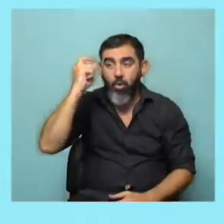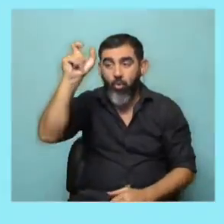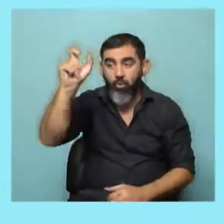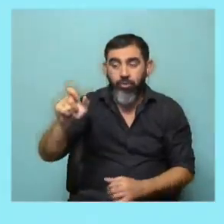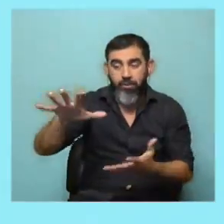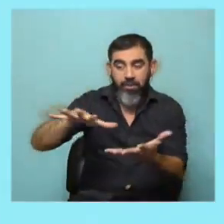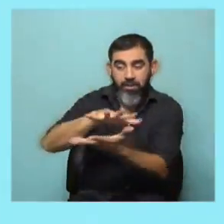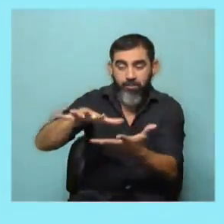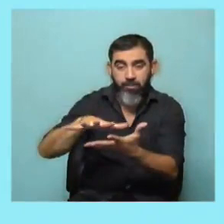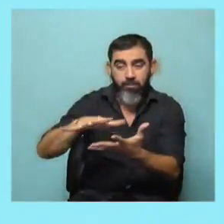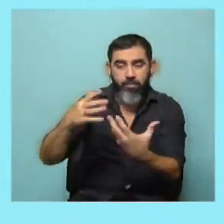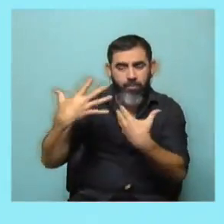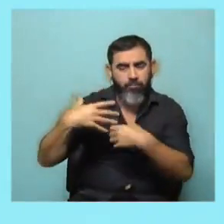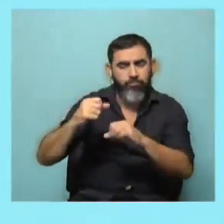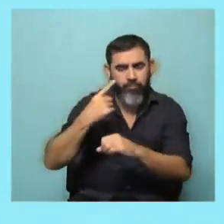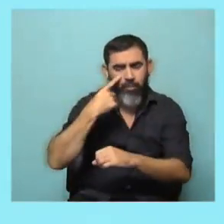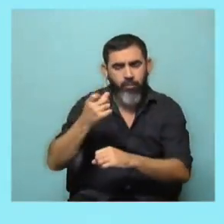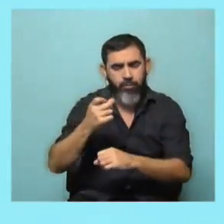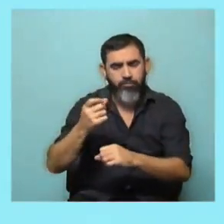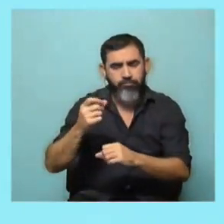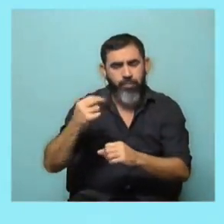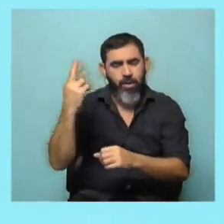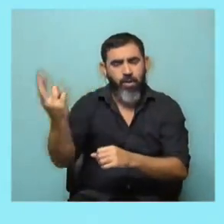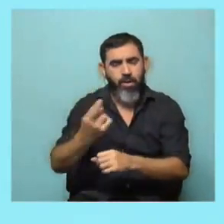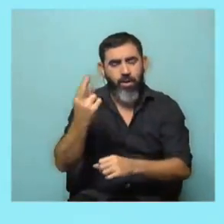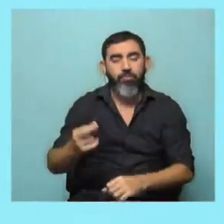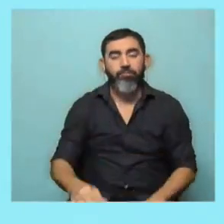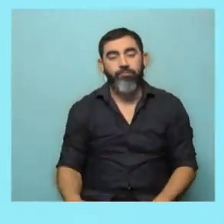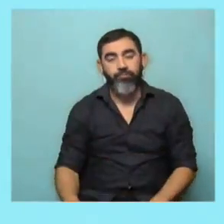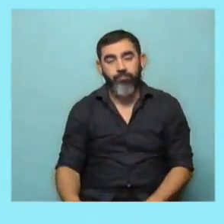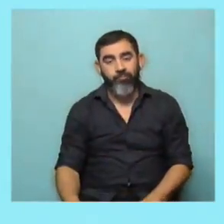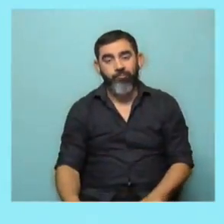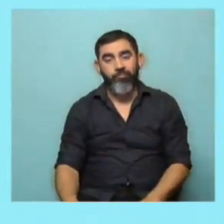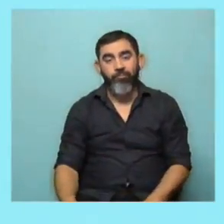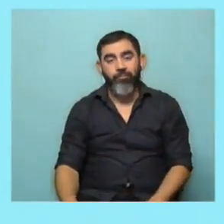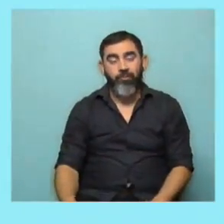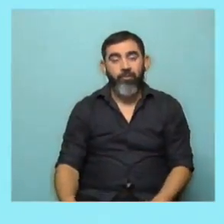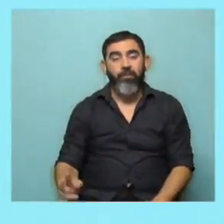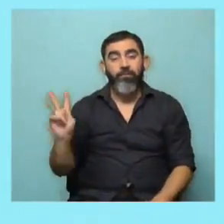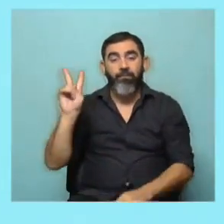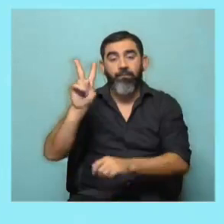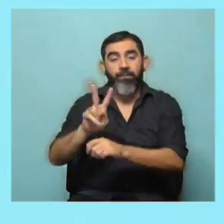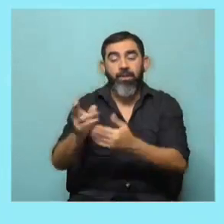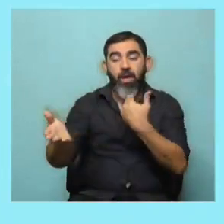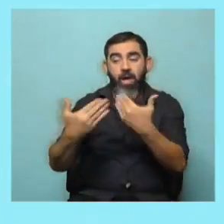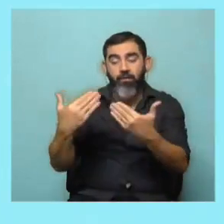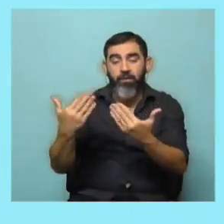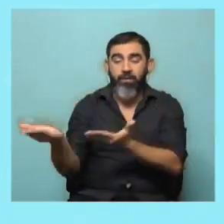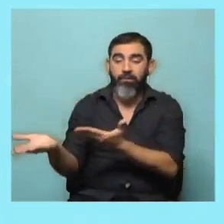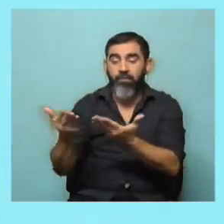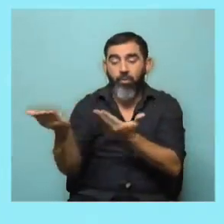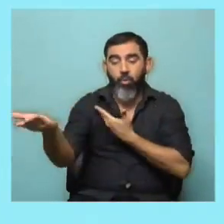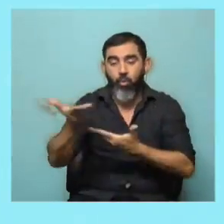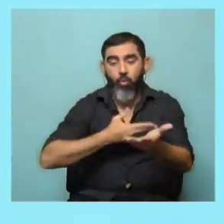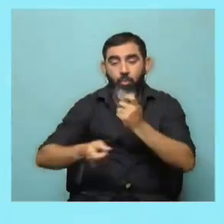lugar, empezó a darse cuenta que acá había algo que no era común. Y bueno, cuando estuvimos en San Gregorio conversamos con él y los invito a que